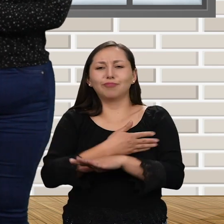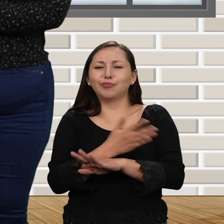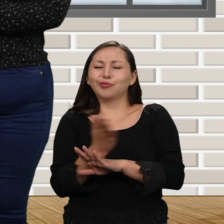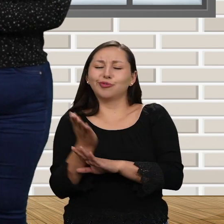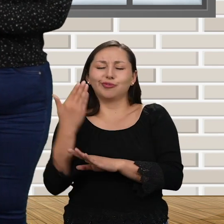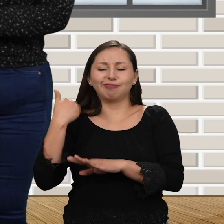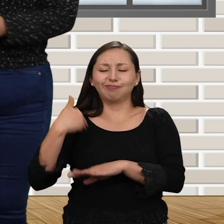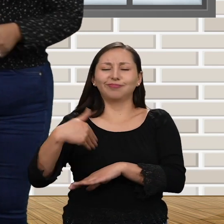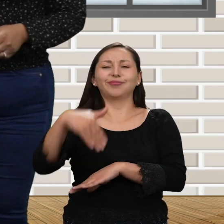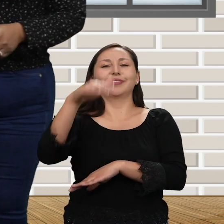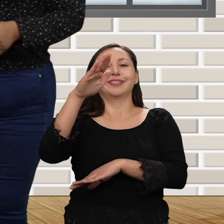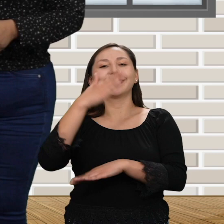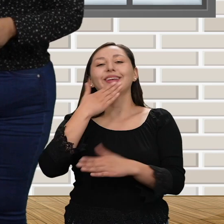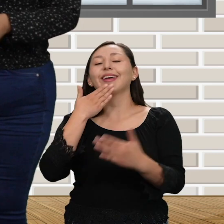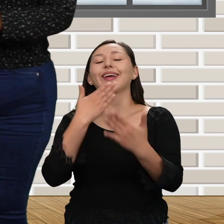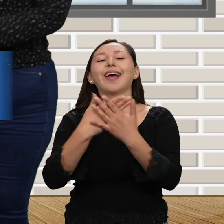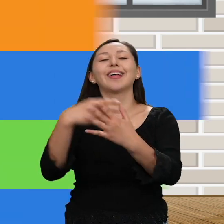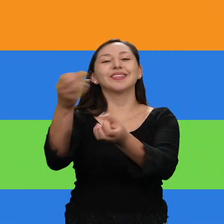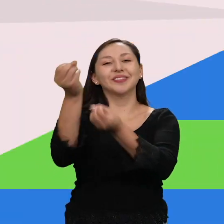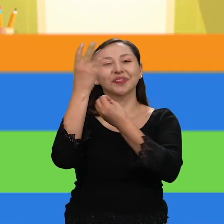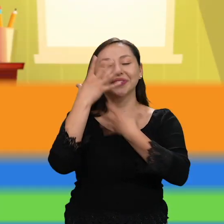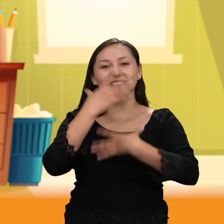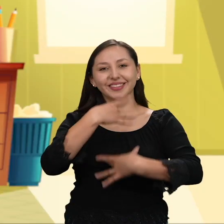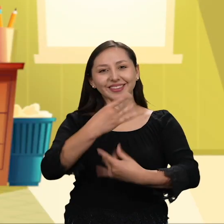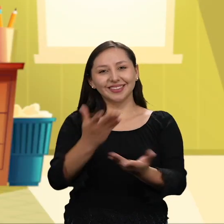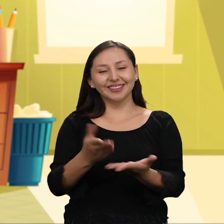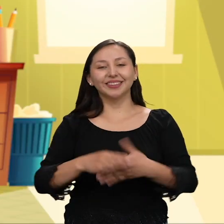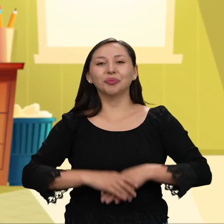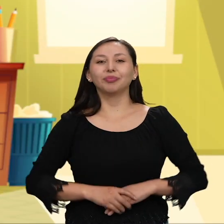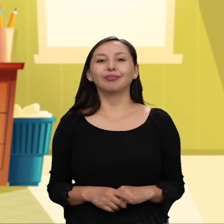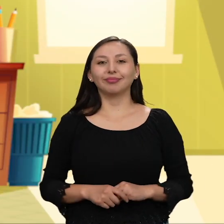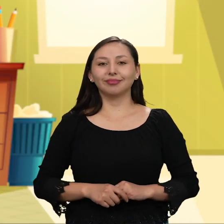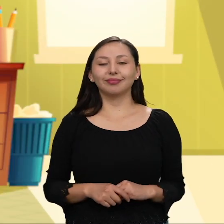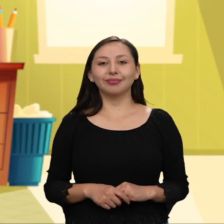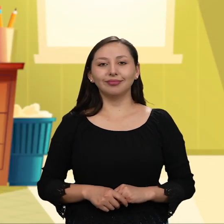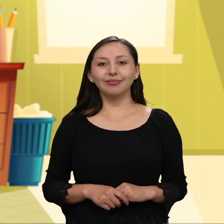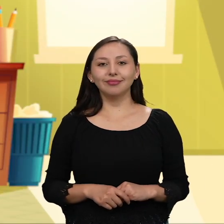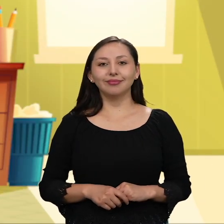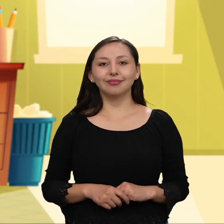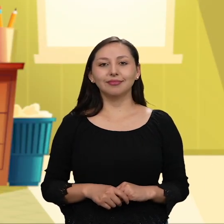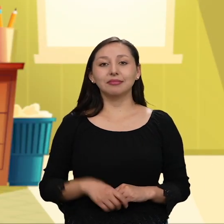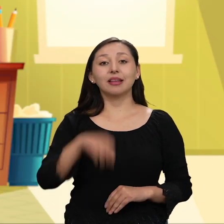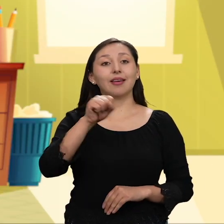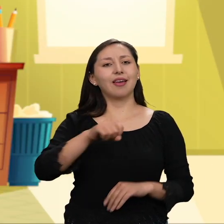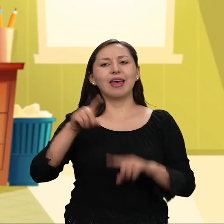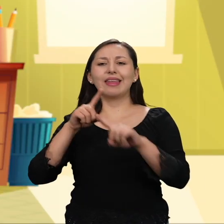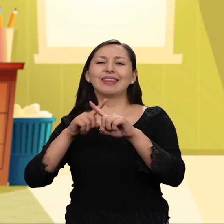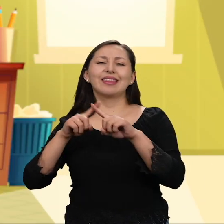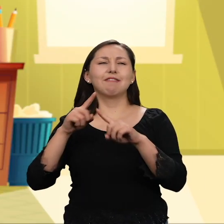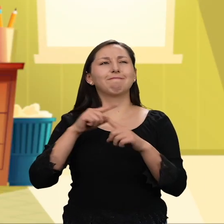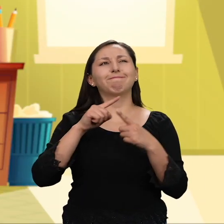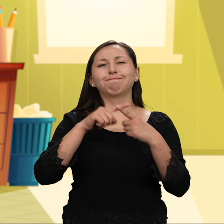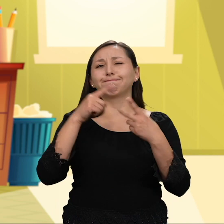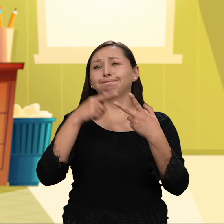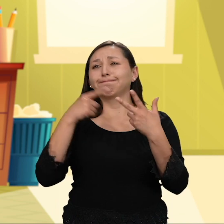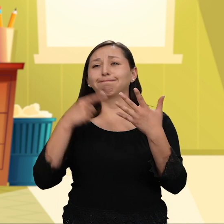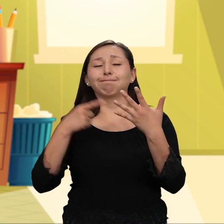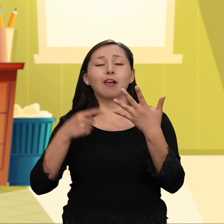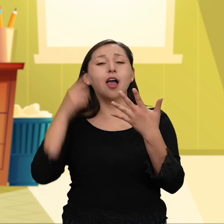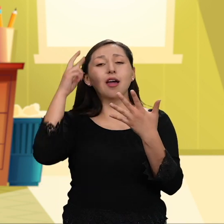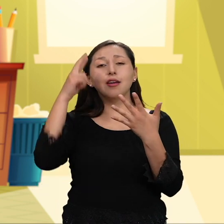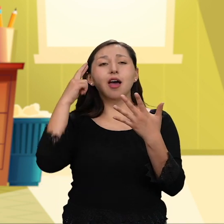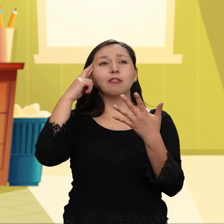bacán información! Gracias, Vero. Con gusto, Sebas. Sí, hubo otras razones para el paso del nomadismo